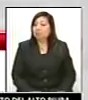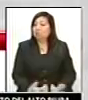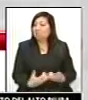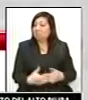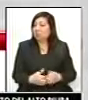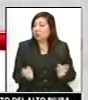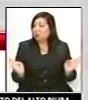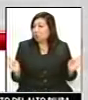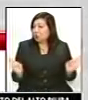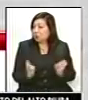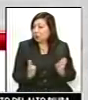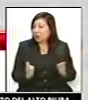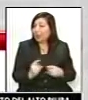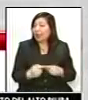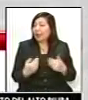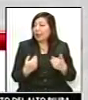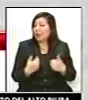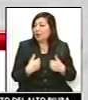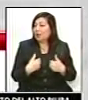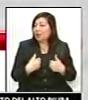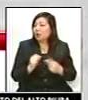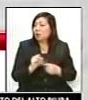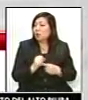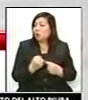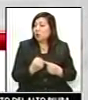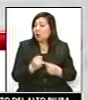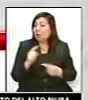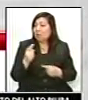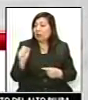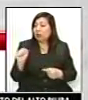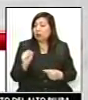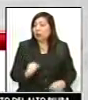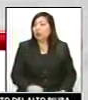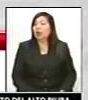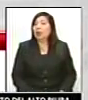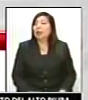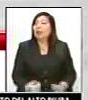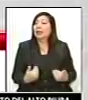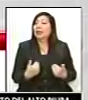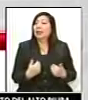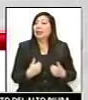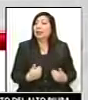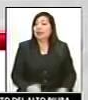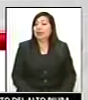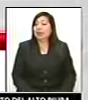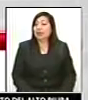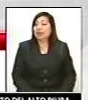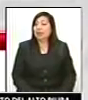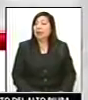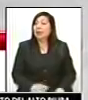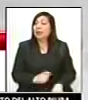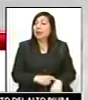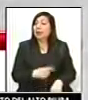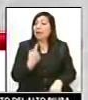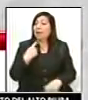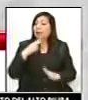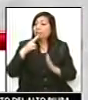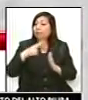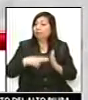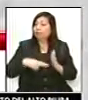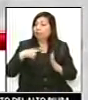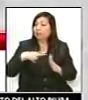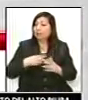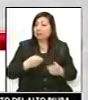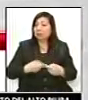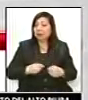empresa pequeña, que tenía un capital social de 1.000 soles y tenía la concesión temporal para realizar estudios